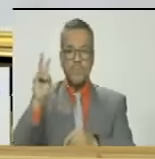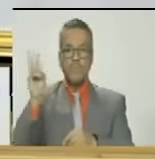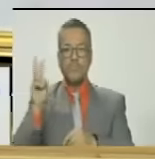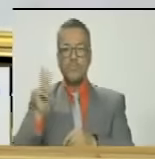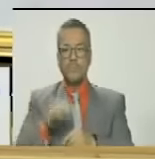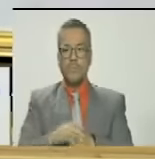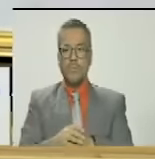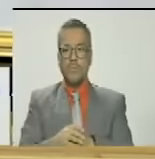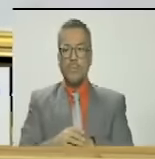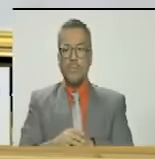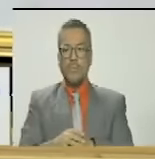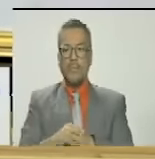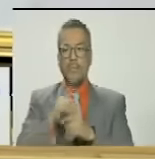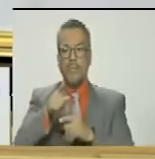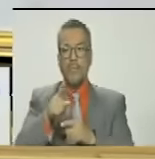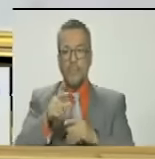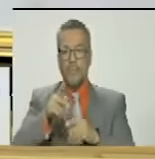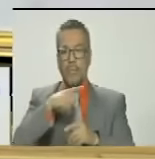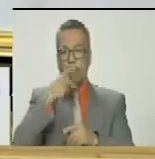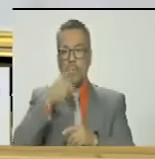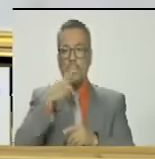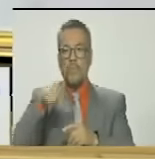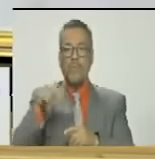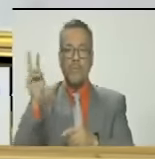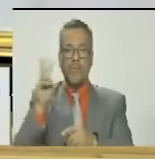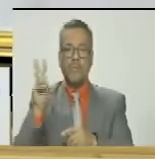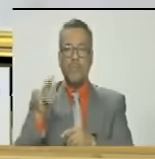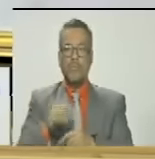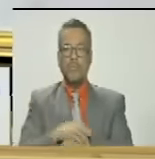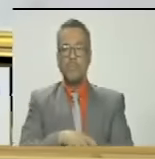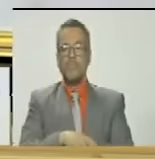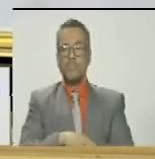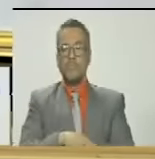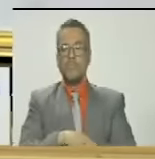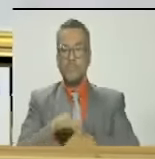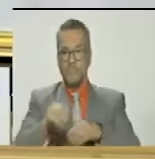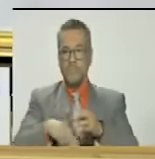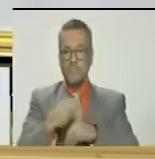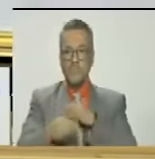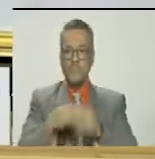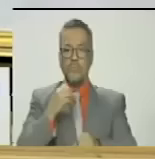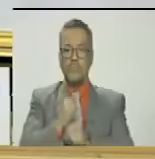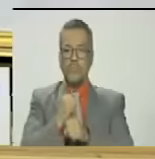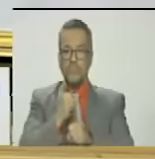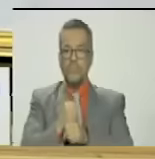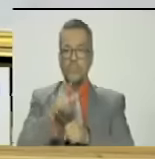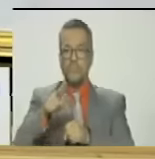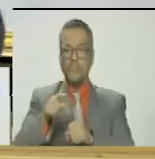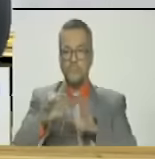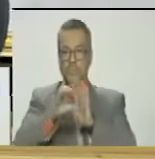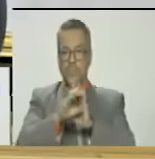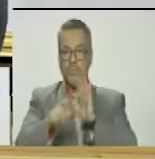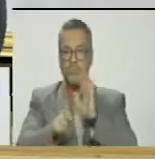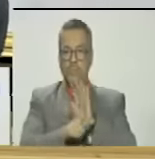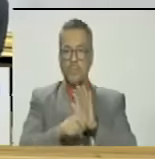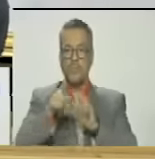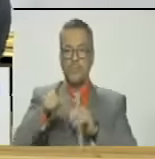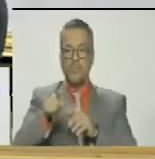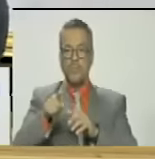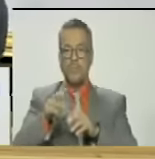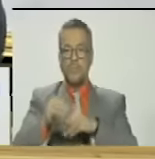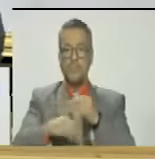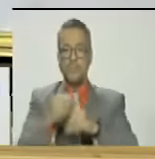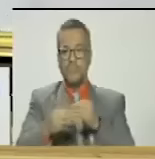Venezuela, del Parlamento venezolano, para que cumpla la función que la Constitución le